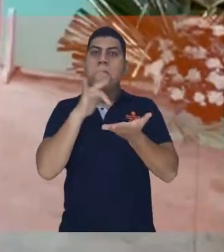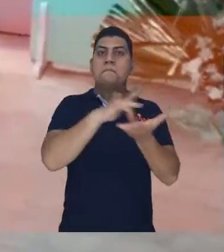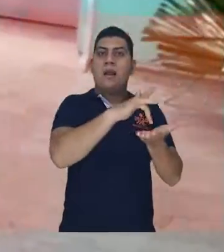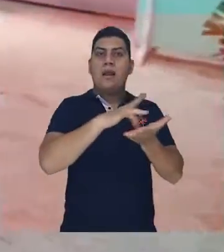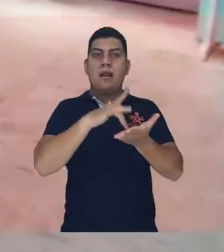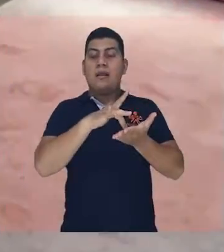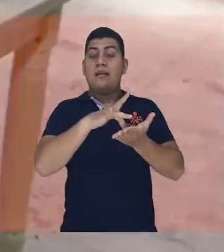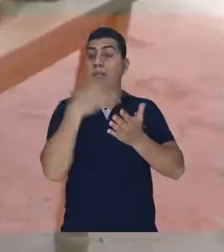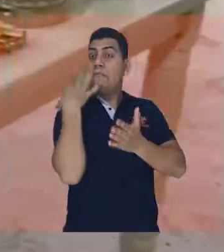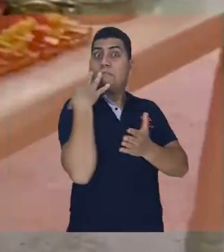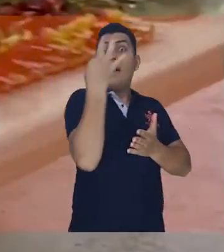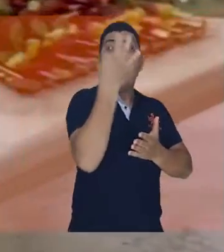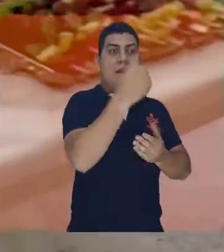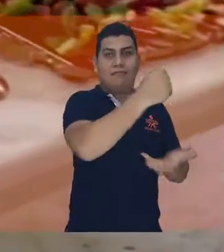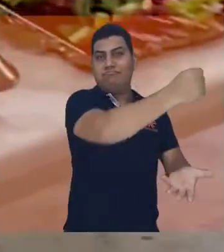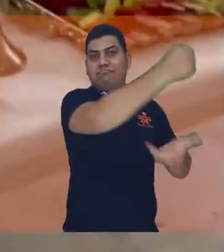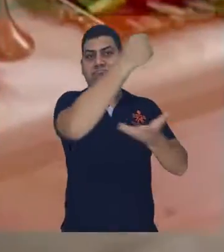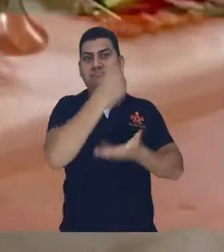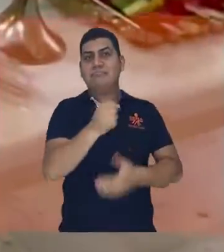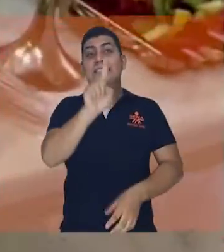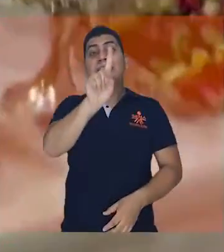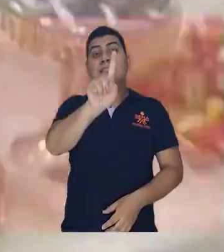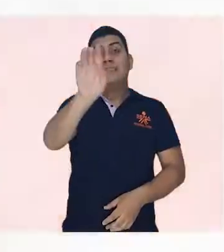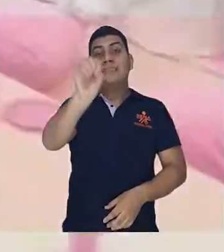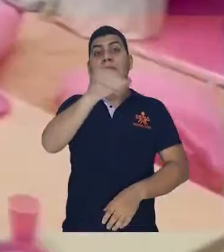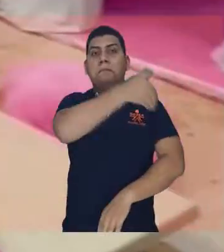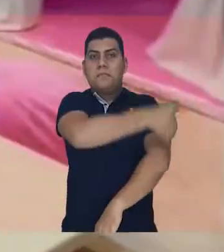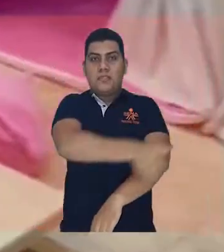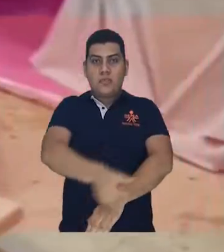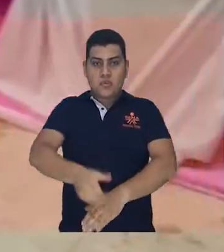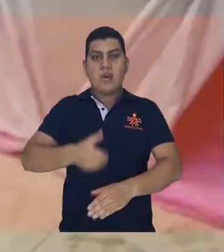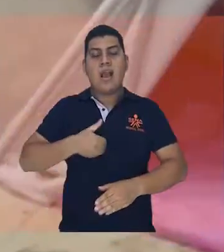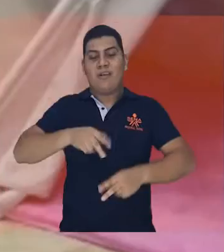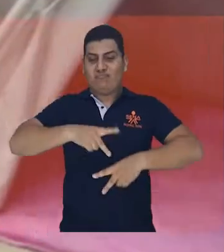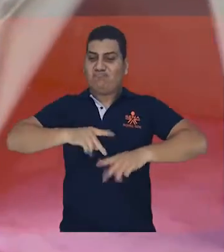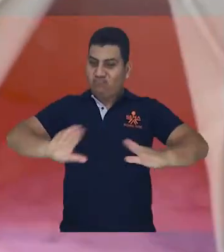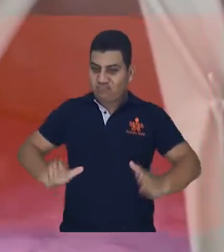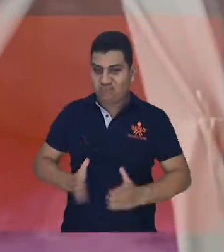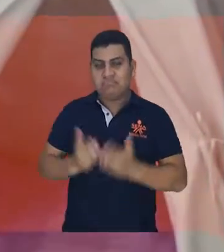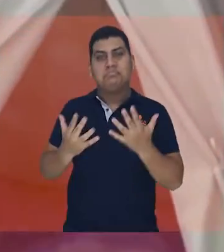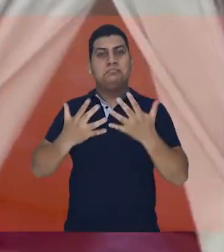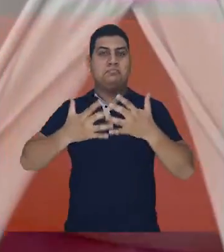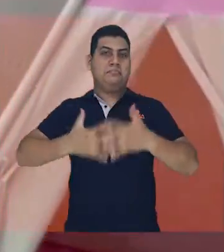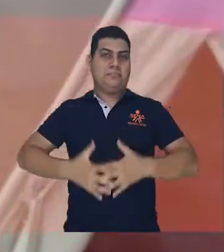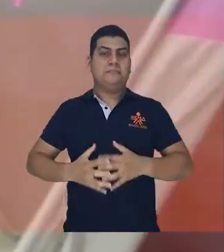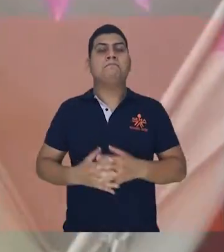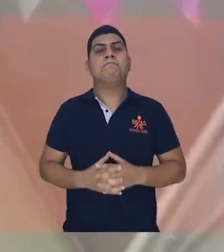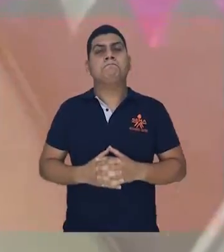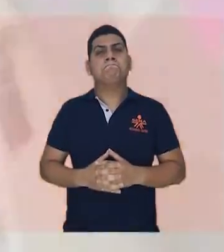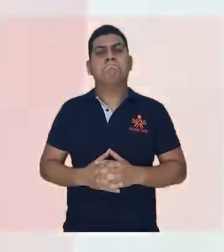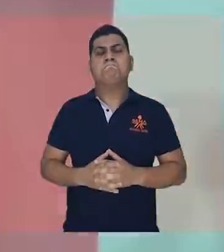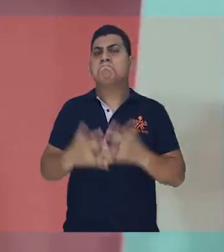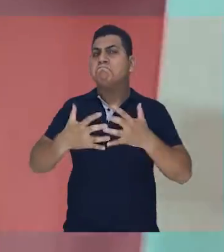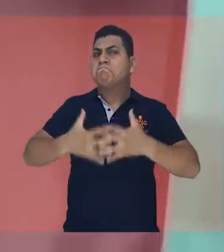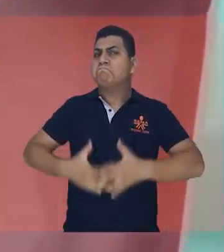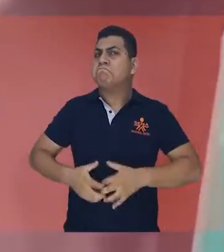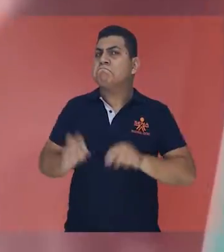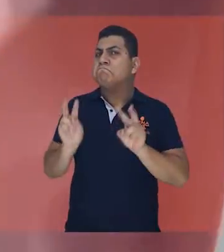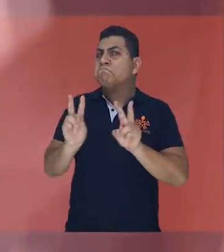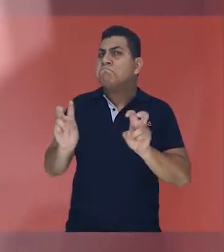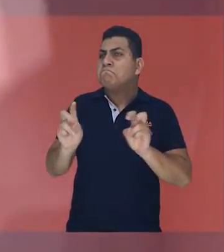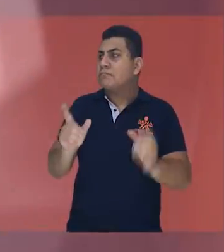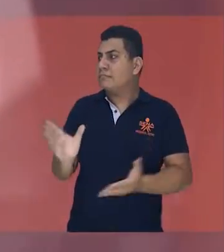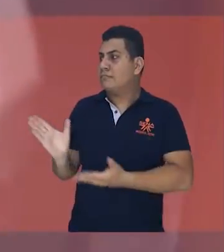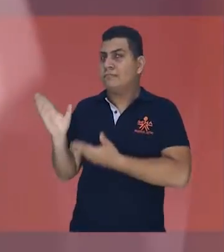de un capital semilla de 150 millones de pesos con los cuales pude hacer realidad mi sueño de crear mi propia empresa. Mi empresa se llama